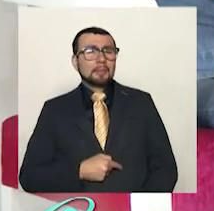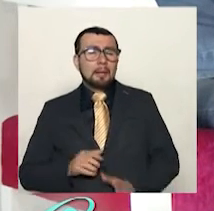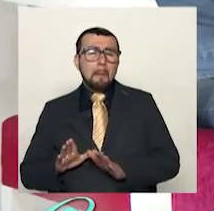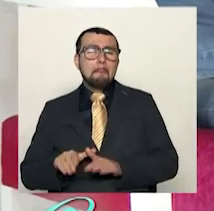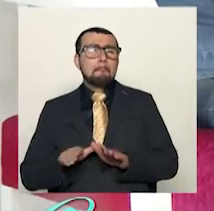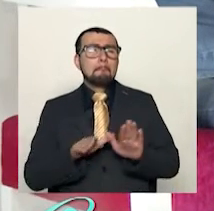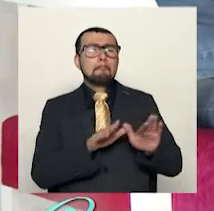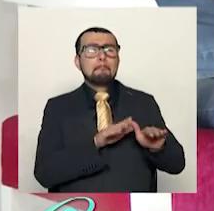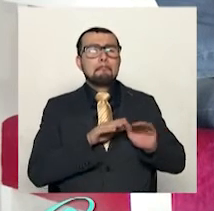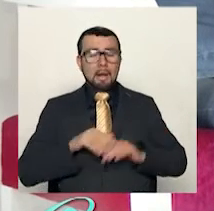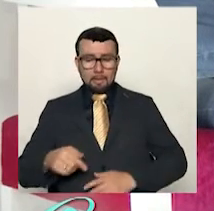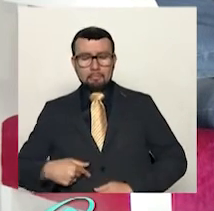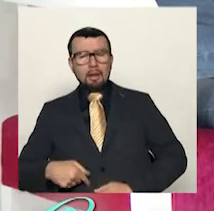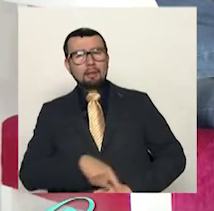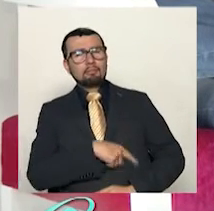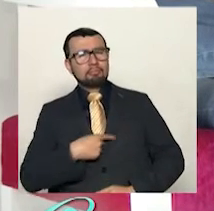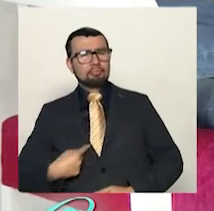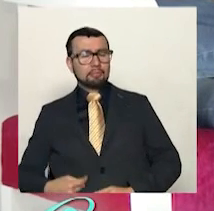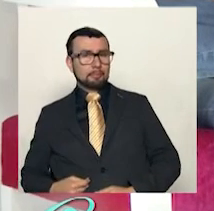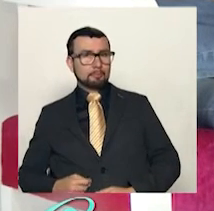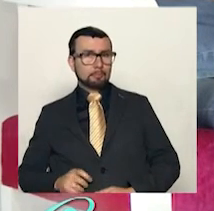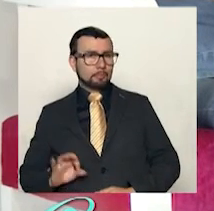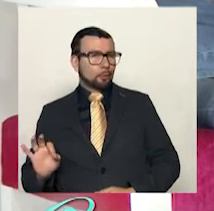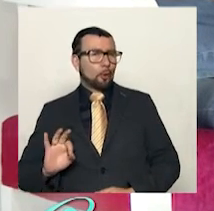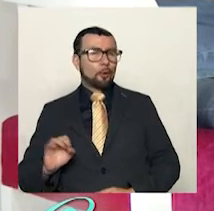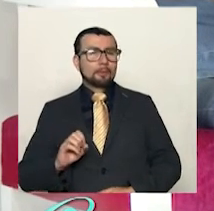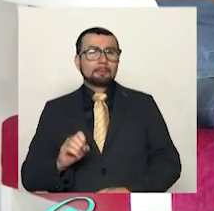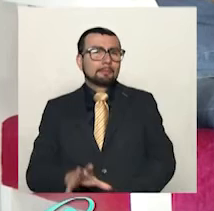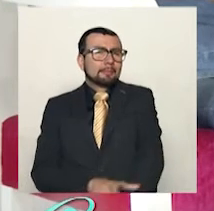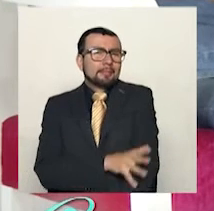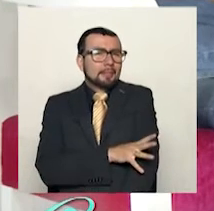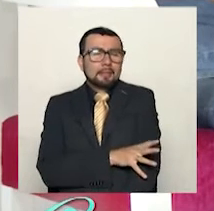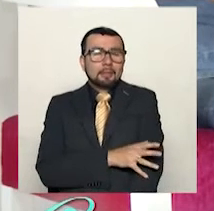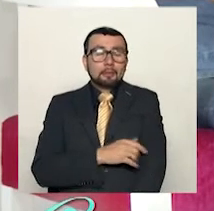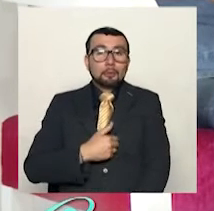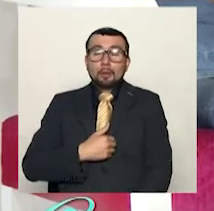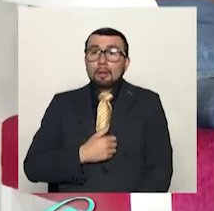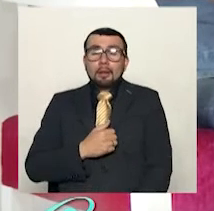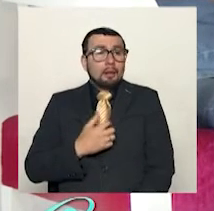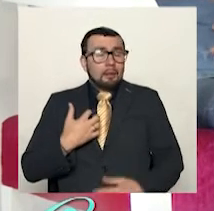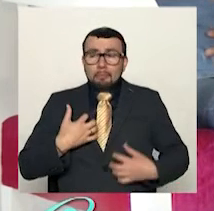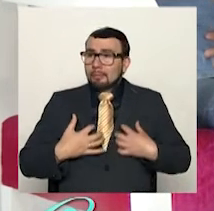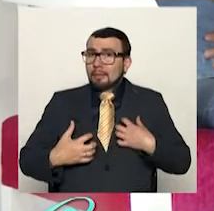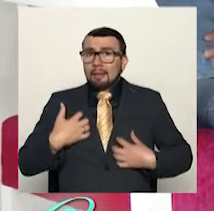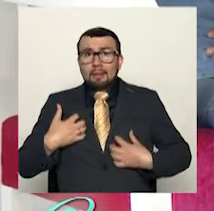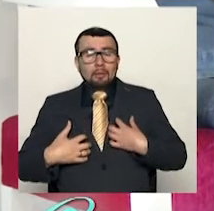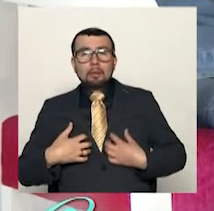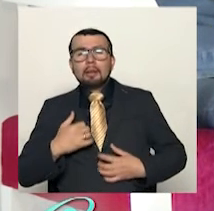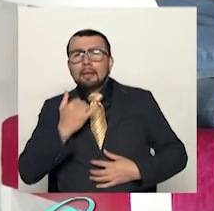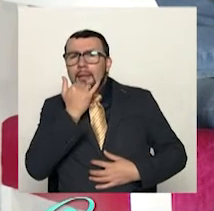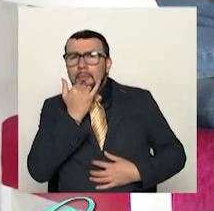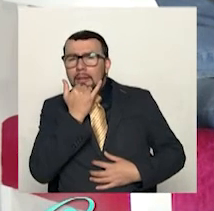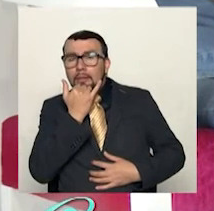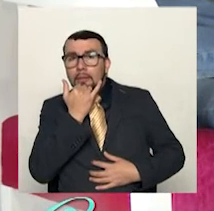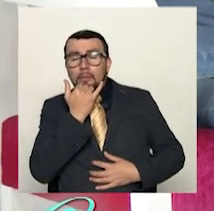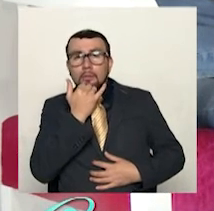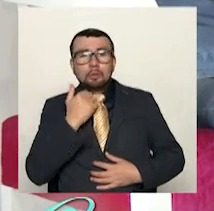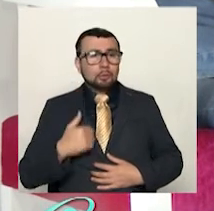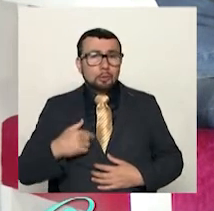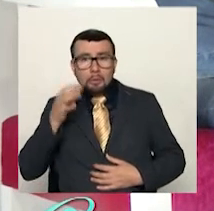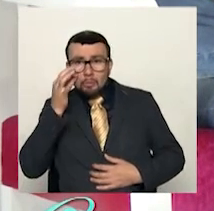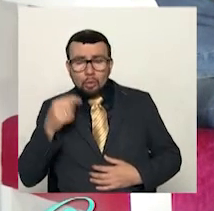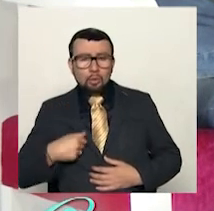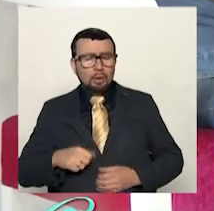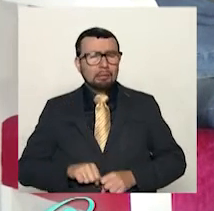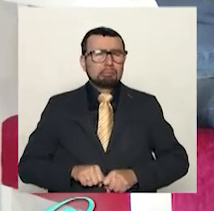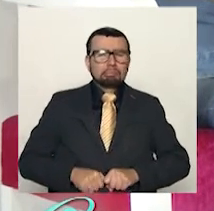sienten en el estómago, ¿cierto? Cuando tenemos una emoción, cuando tenemos miedo, ¿qué pasa con nosotros? Y nos coge, de pronto nos da cólico,